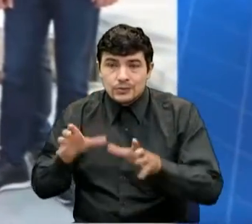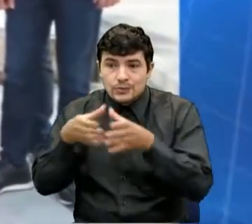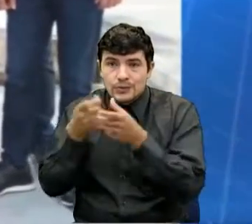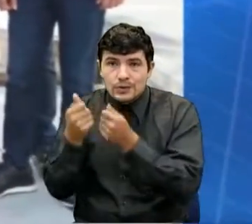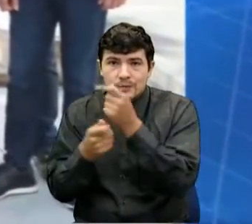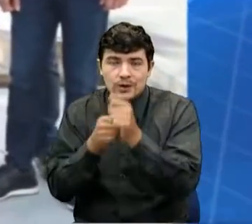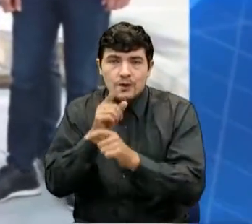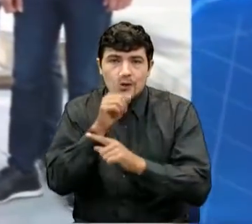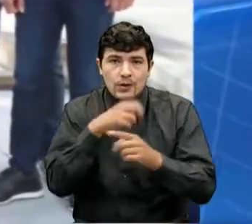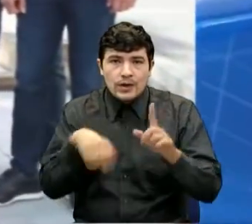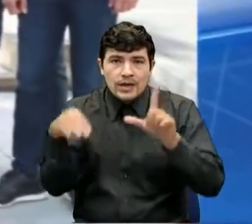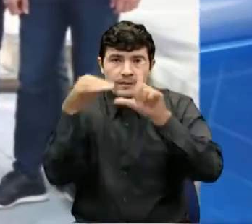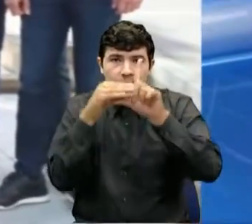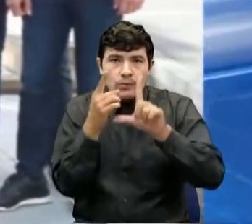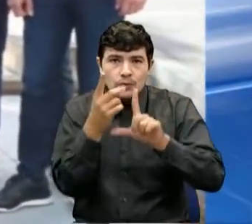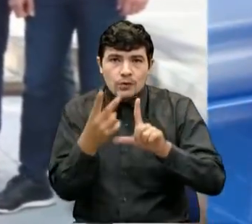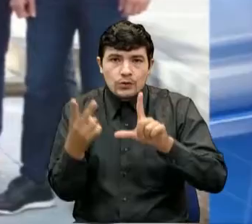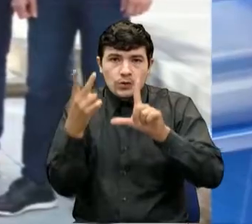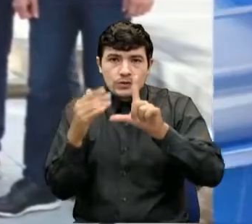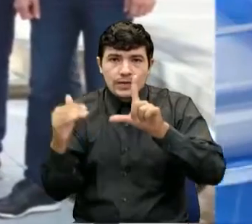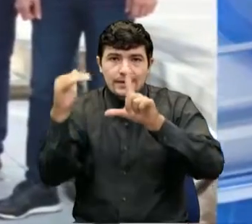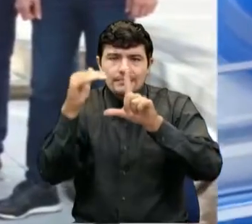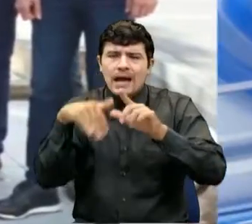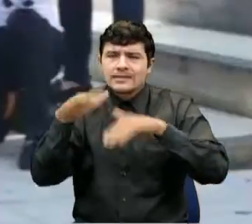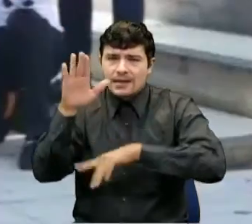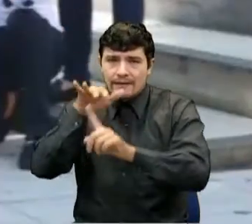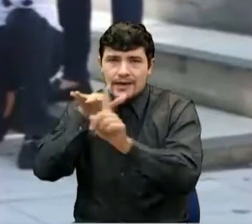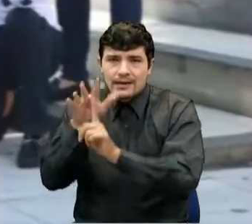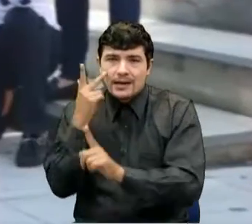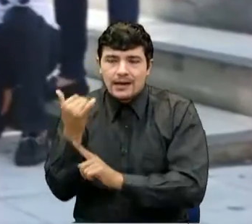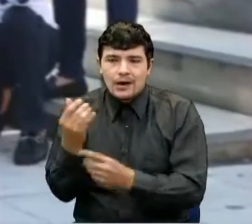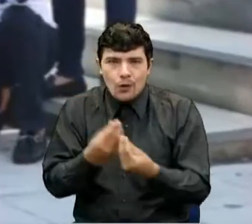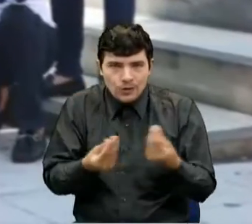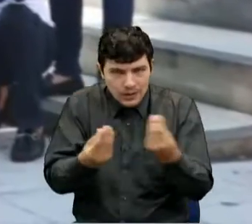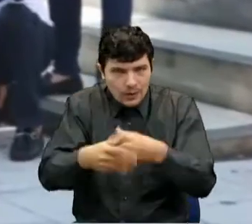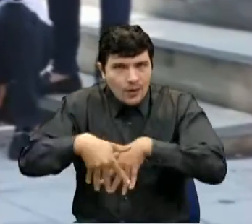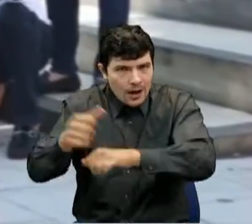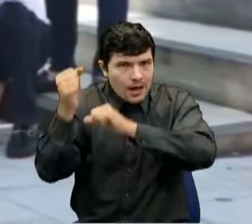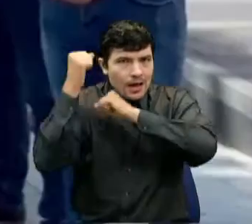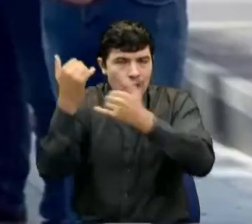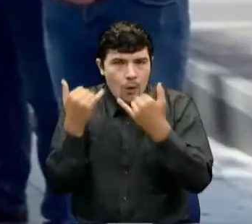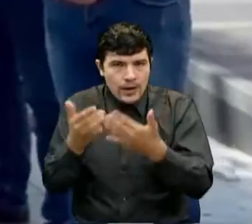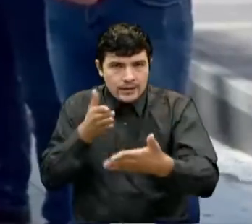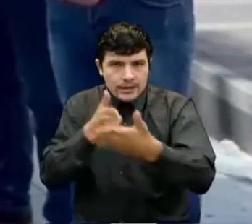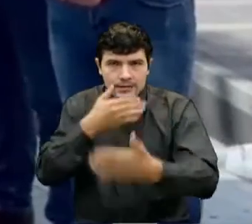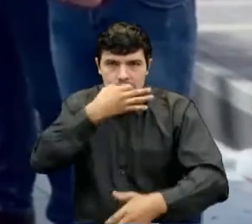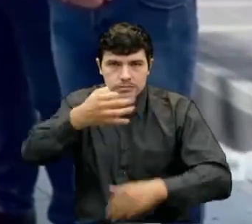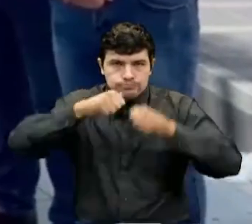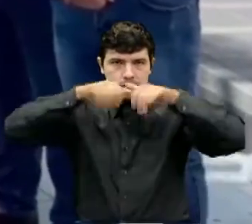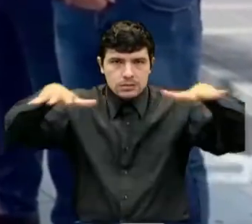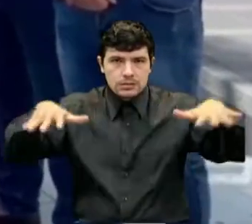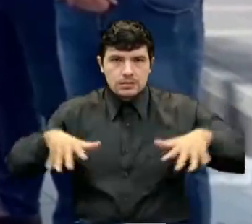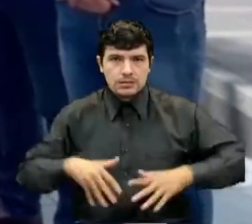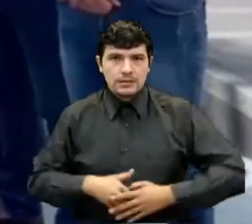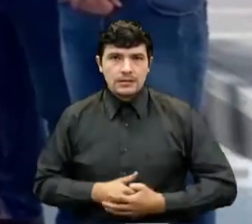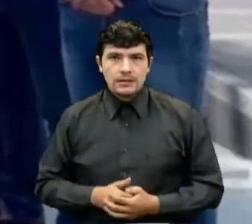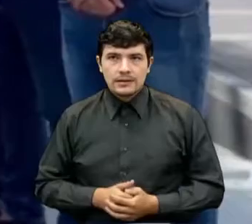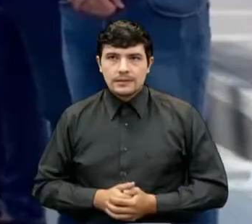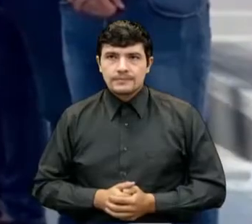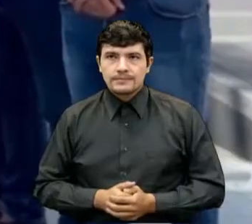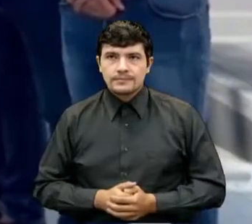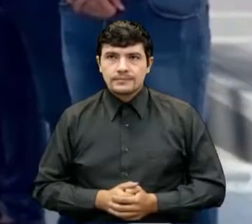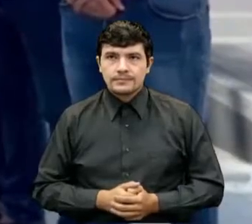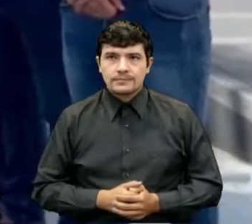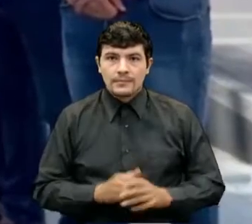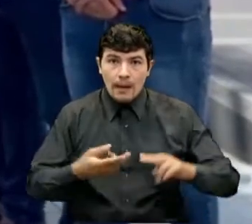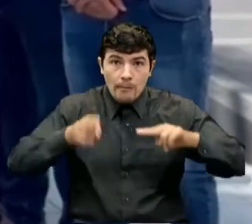1, 2 y 3 serían los más perjudicados. Así lo denunciaron los concejales. Una actualización catastral lesiva para